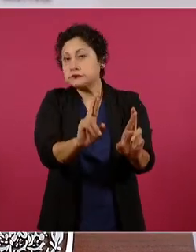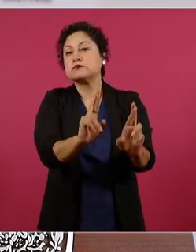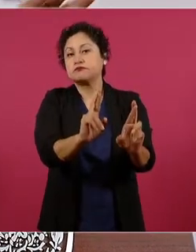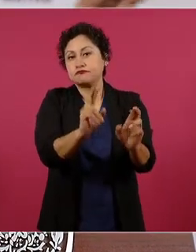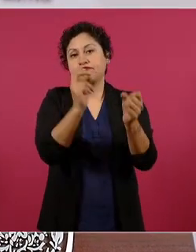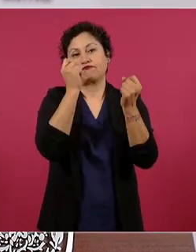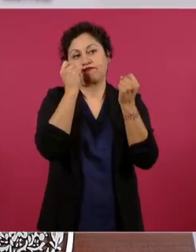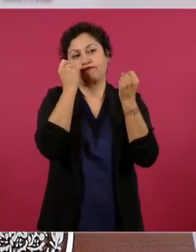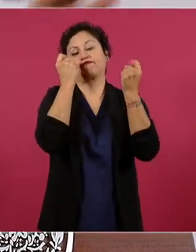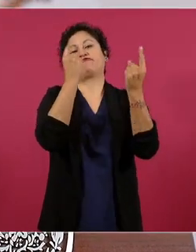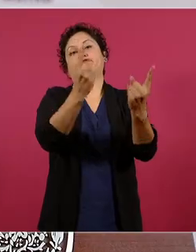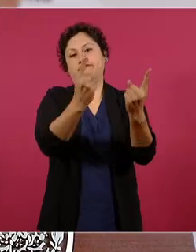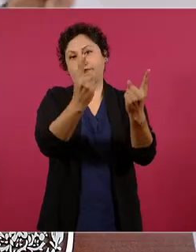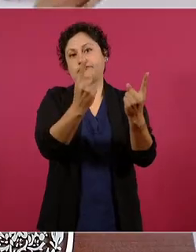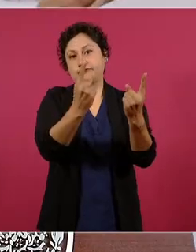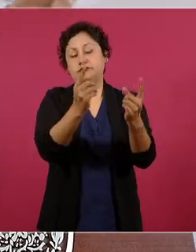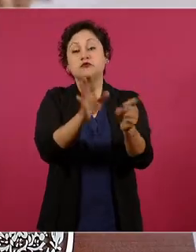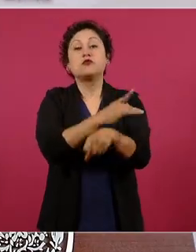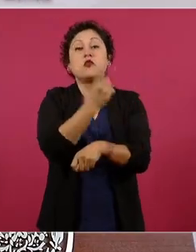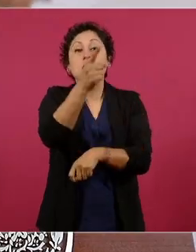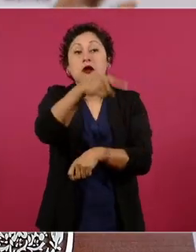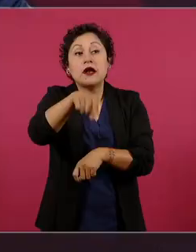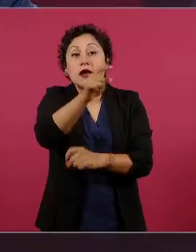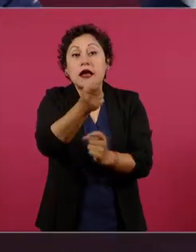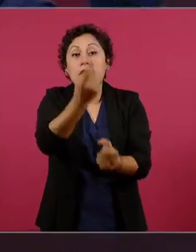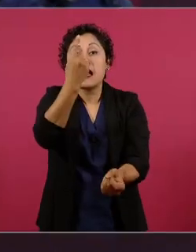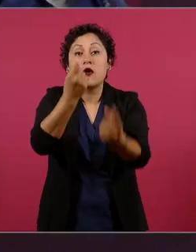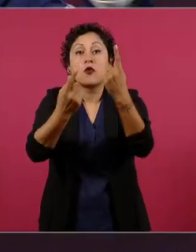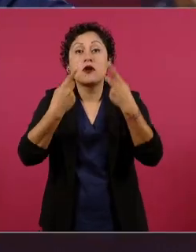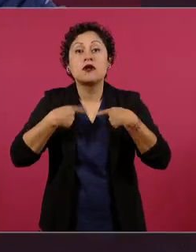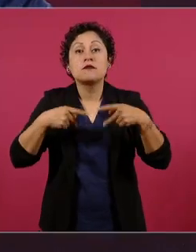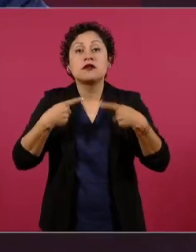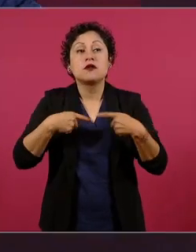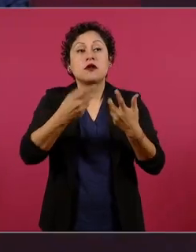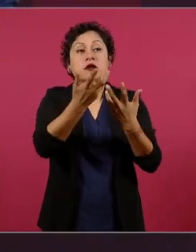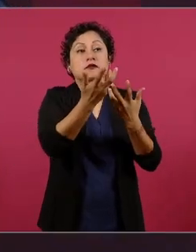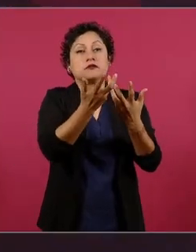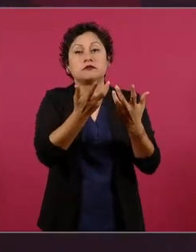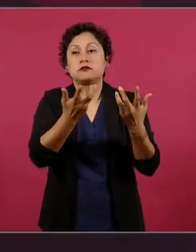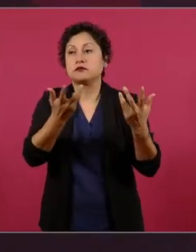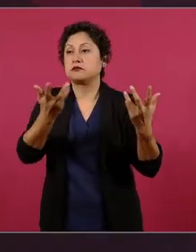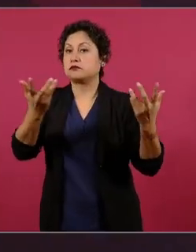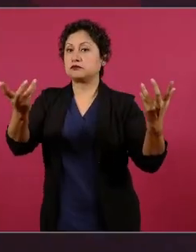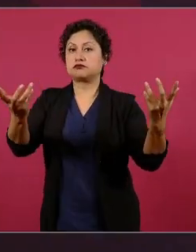que se apartaron de las manadas.